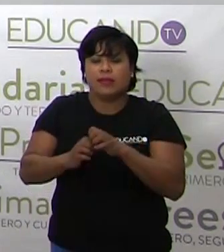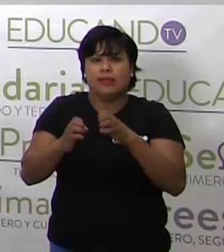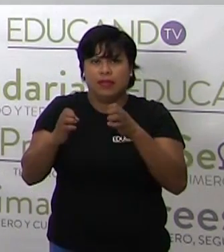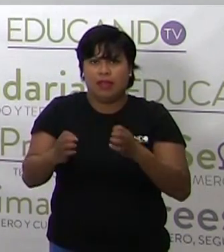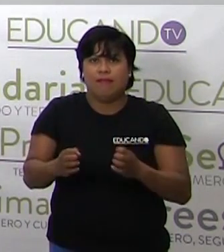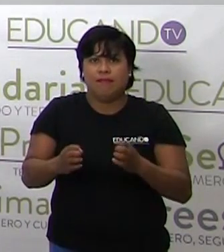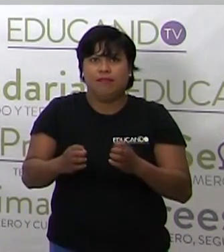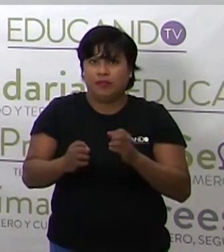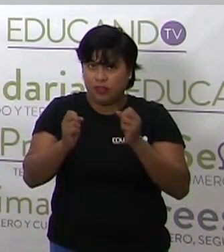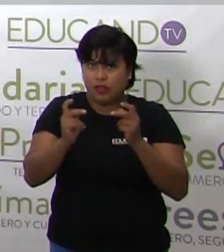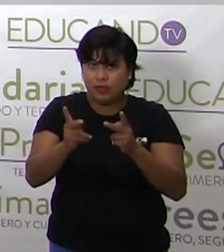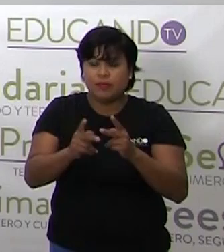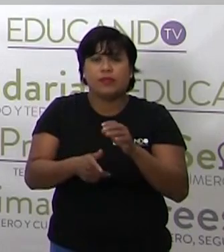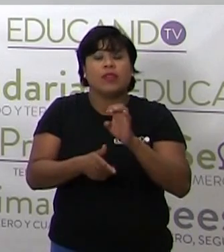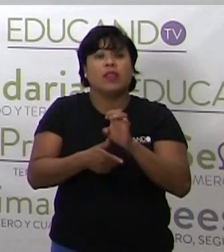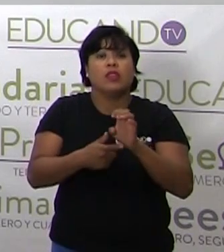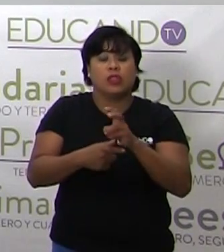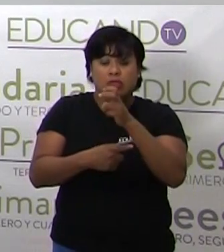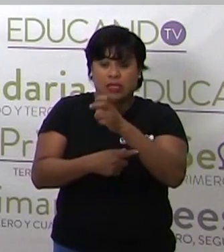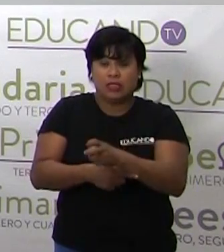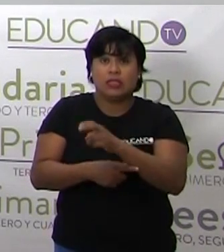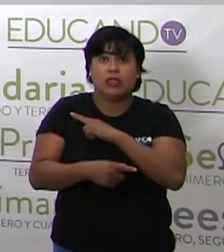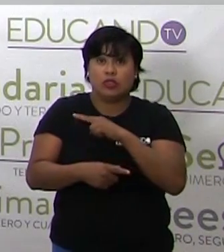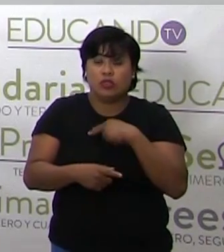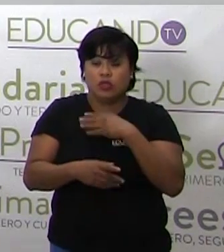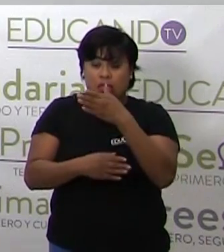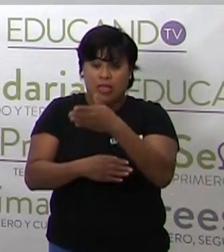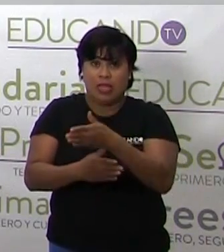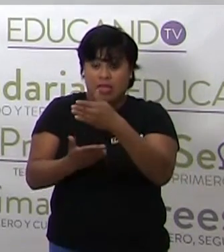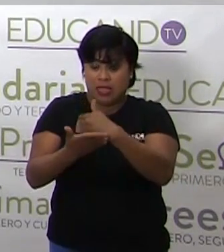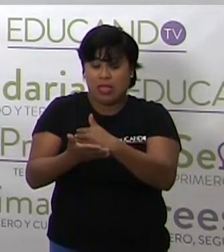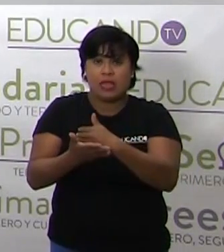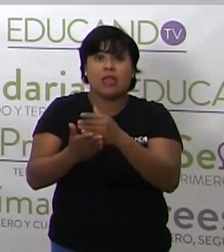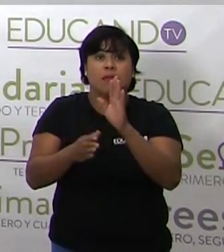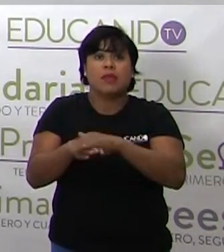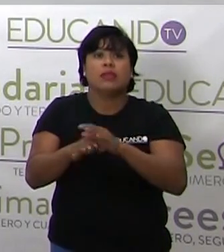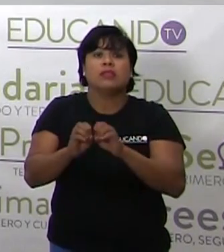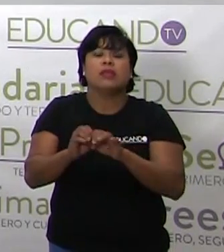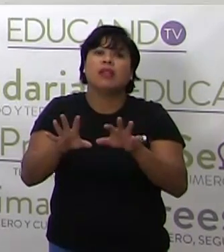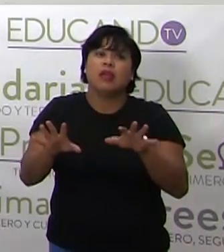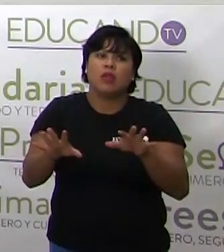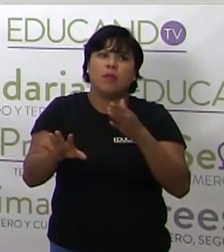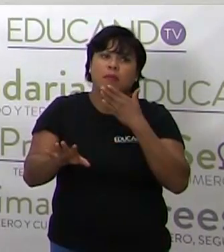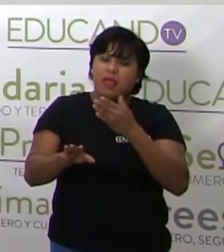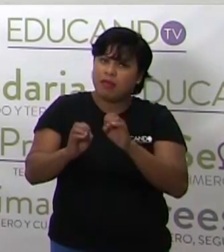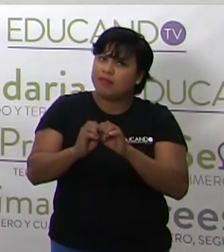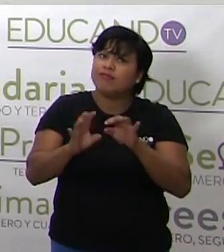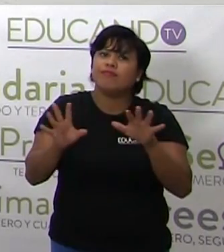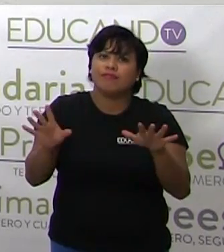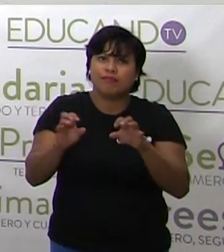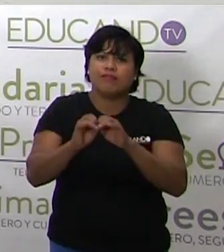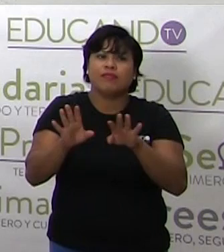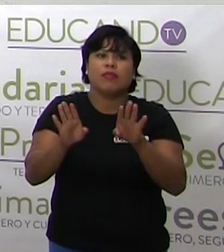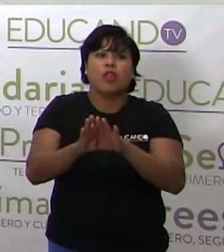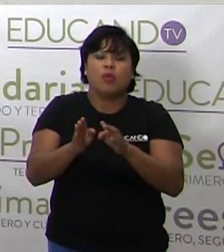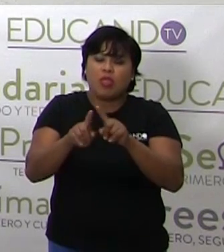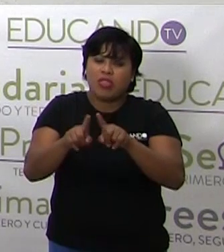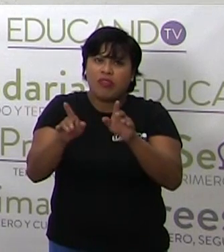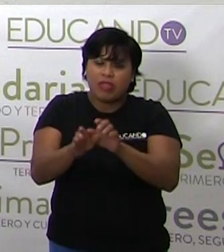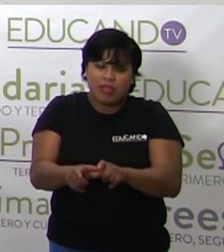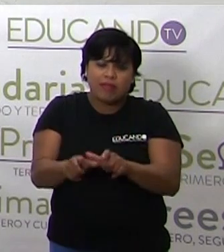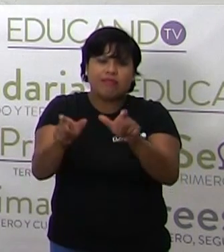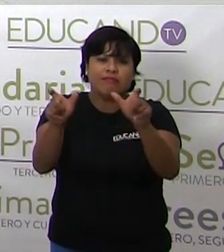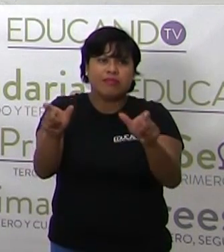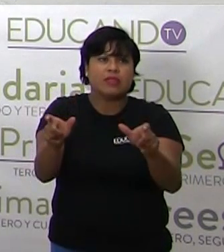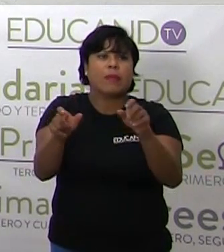estar. ¿Ok? Entonces, hasta allá, hasta acá, está clara, bien clarita, la separación